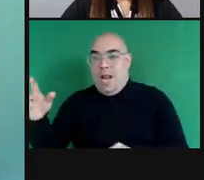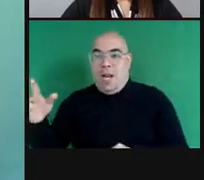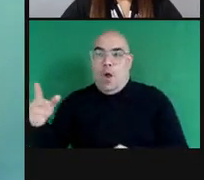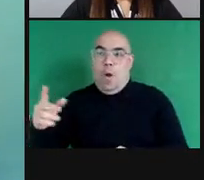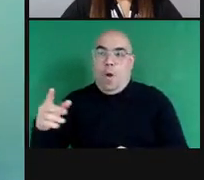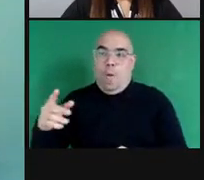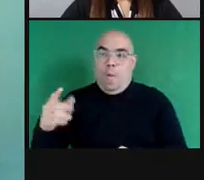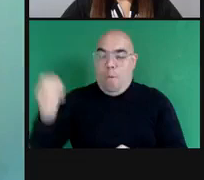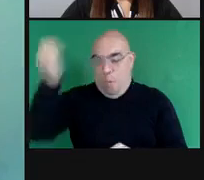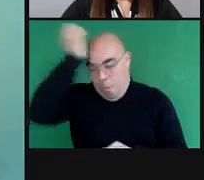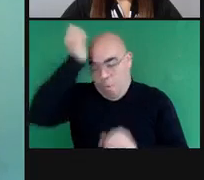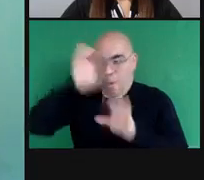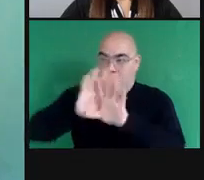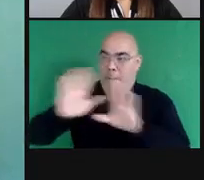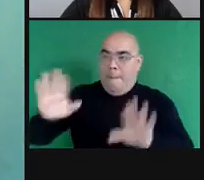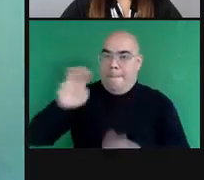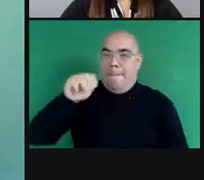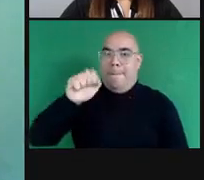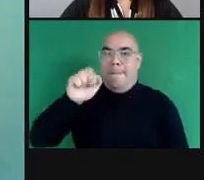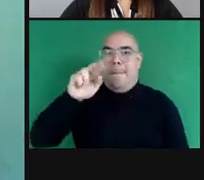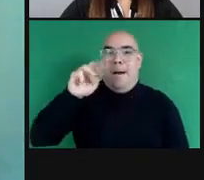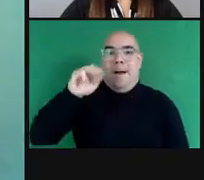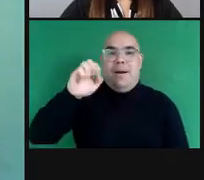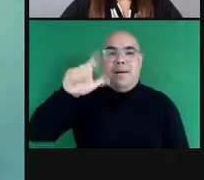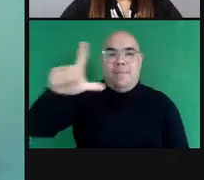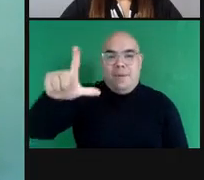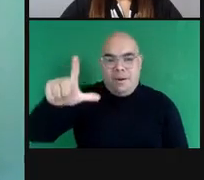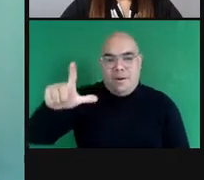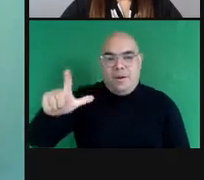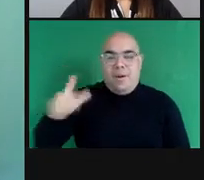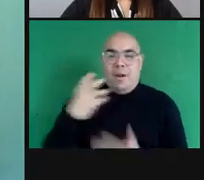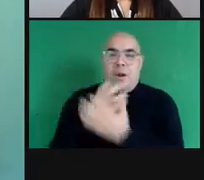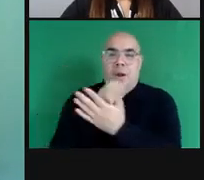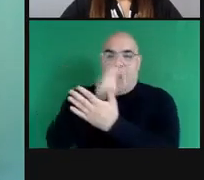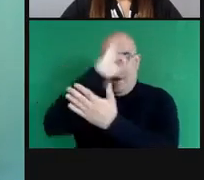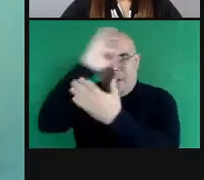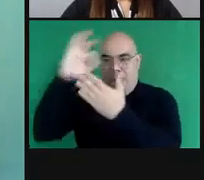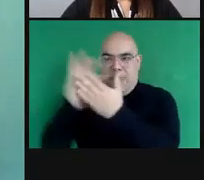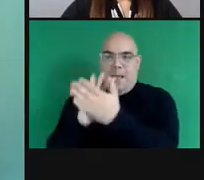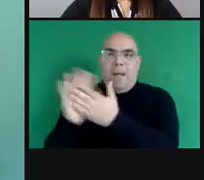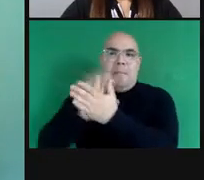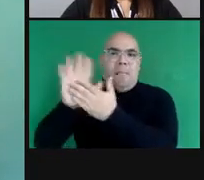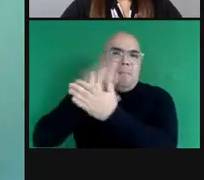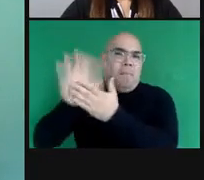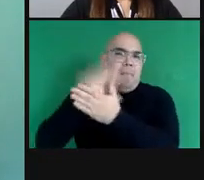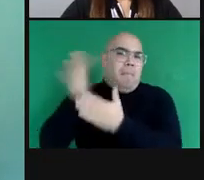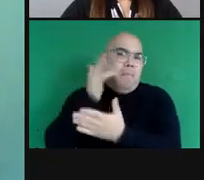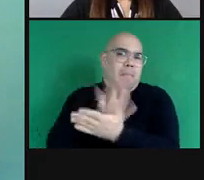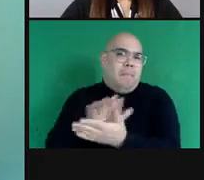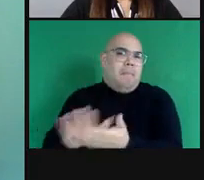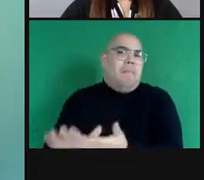formación metamórfica que no es casi, que no tiene casi poros, que puede limpiarse fácilmente,